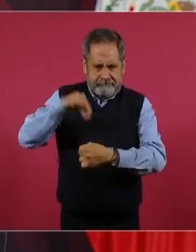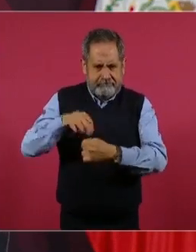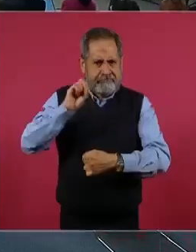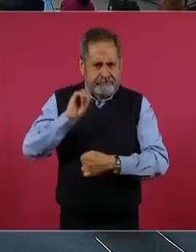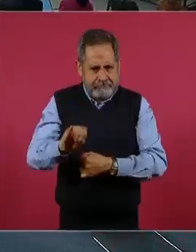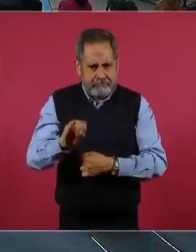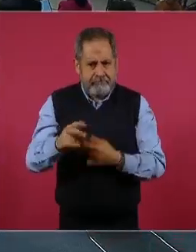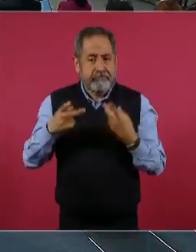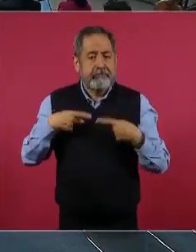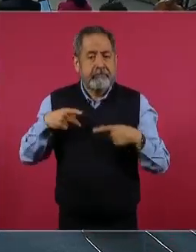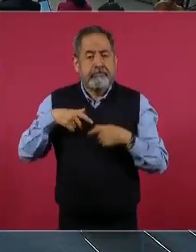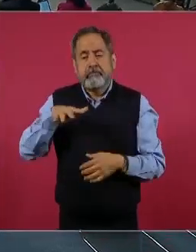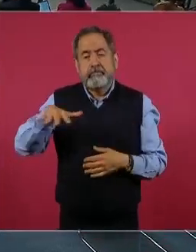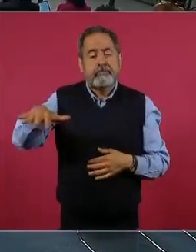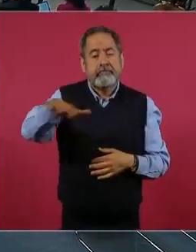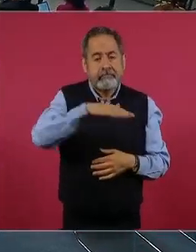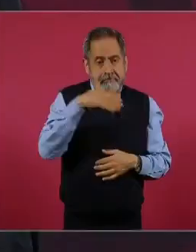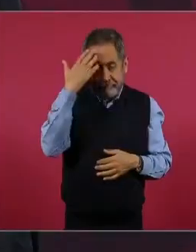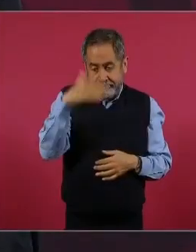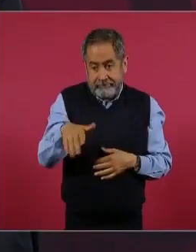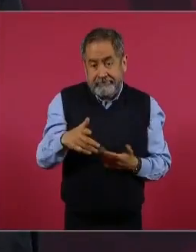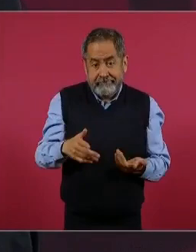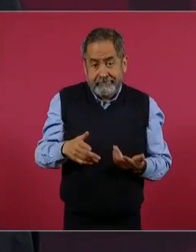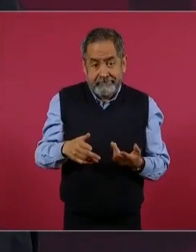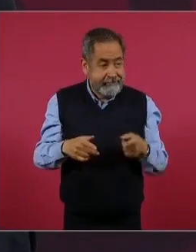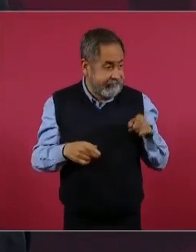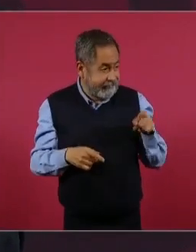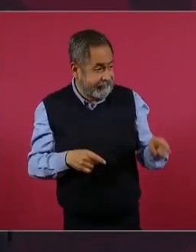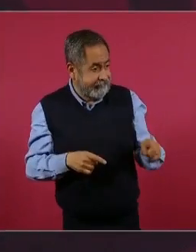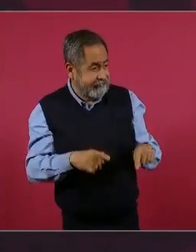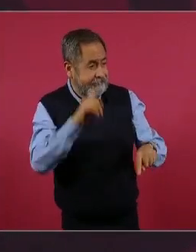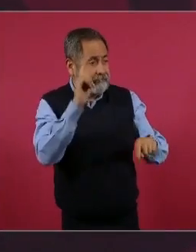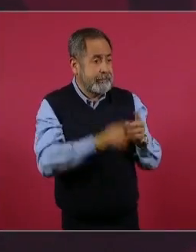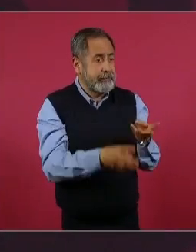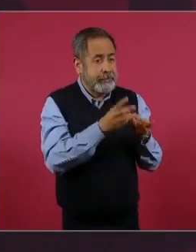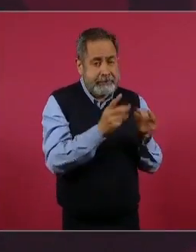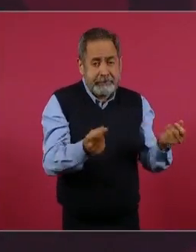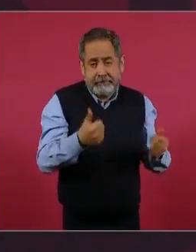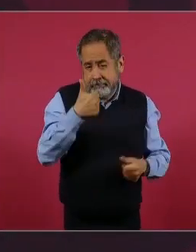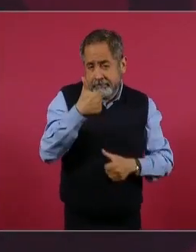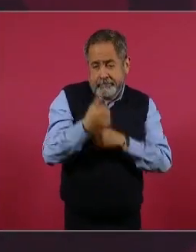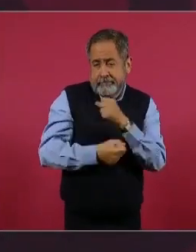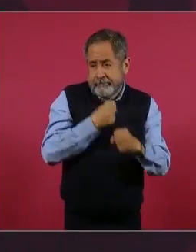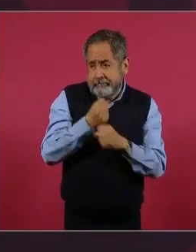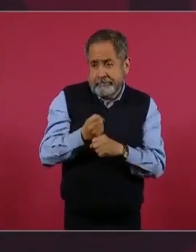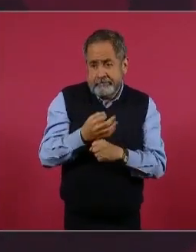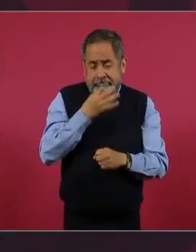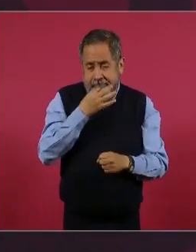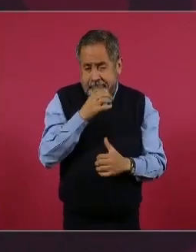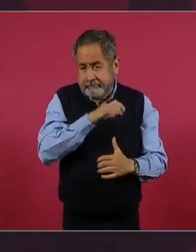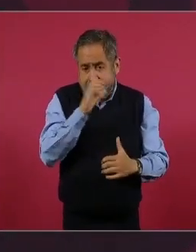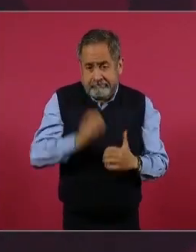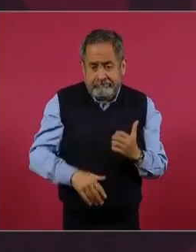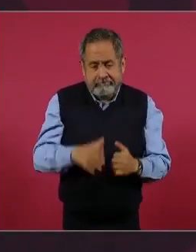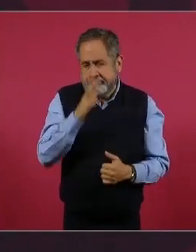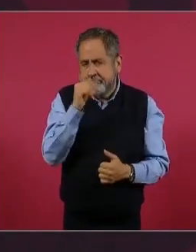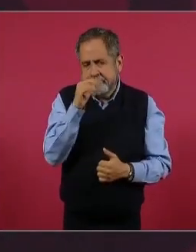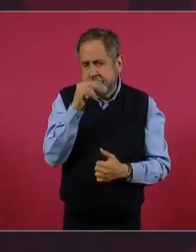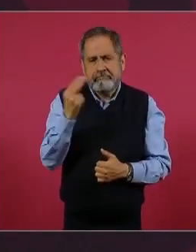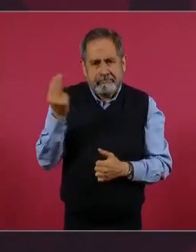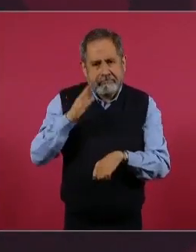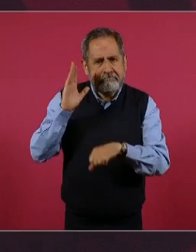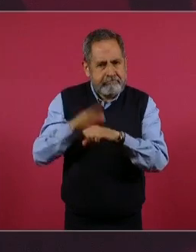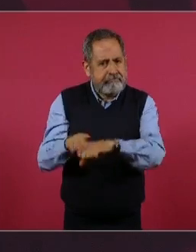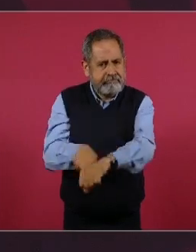Sabe que un mal así no se puede remediar en 6 años,